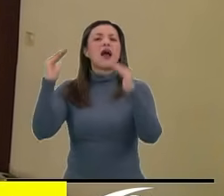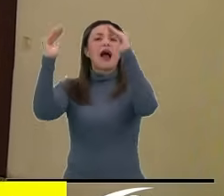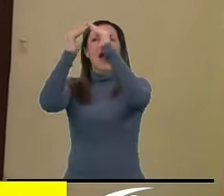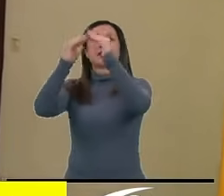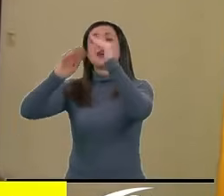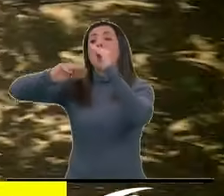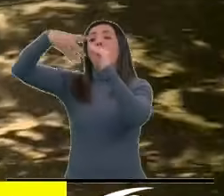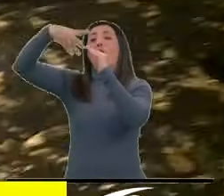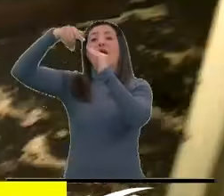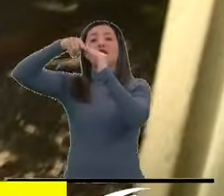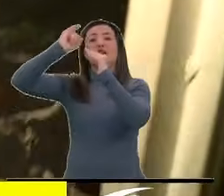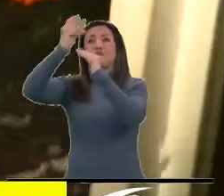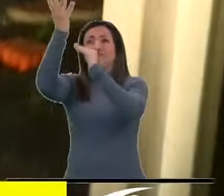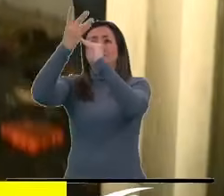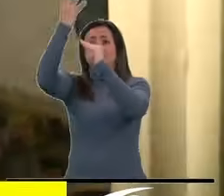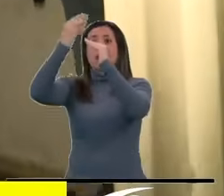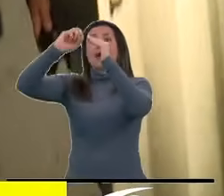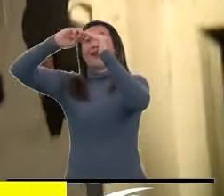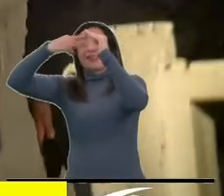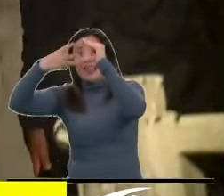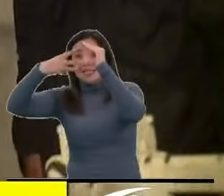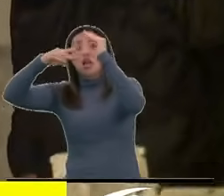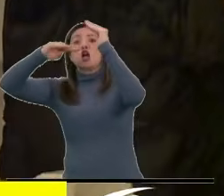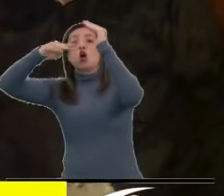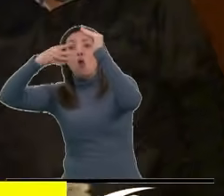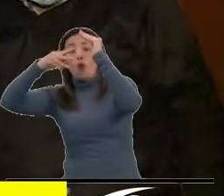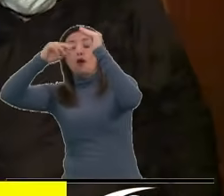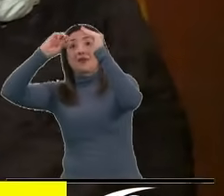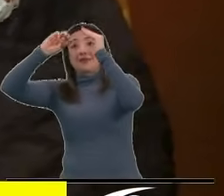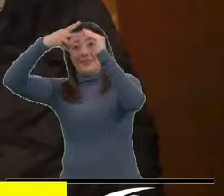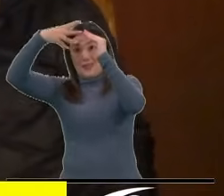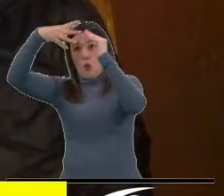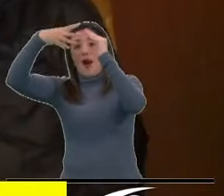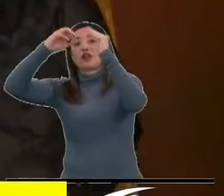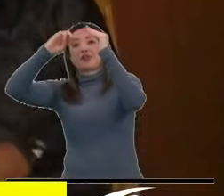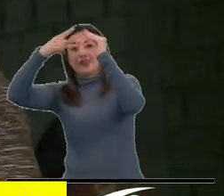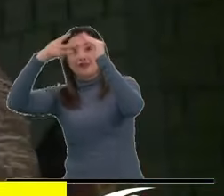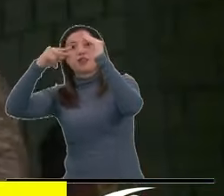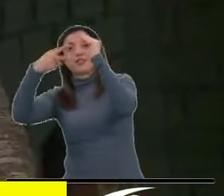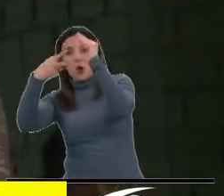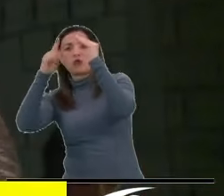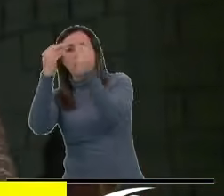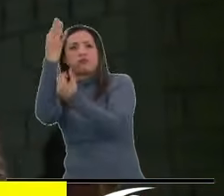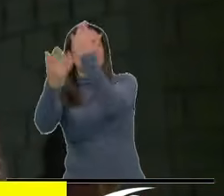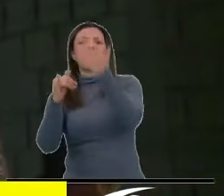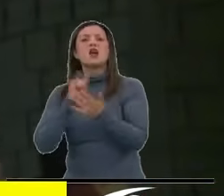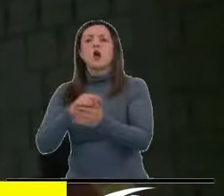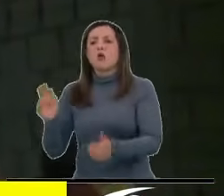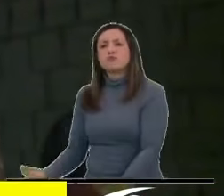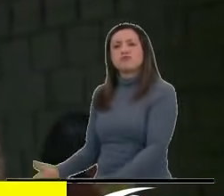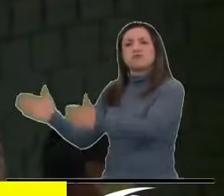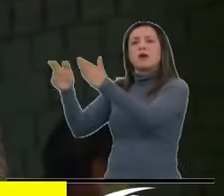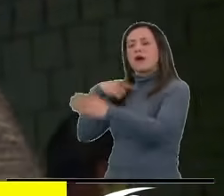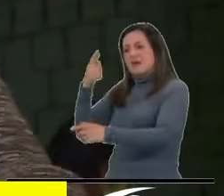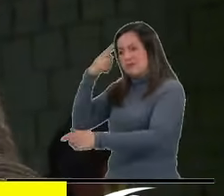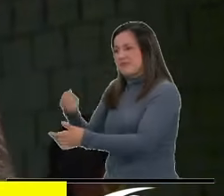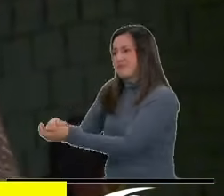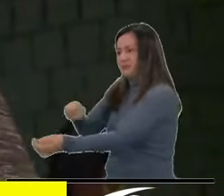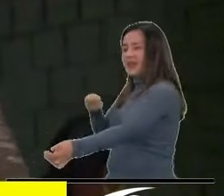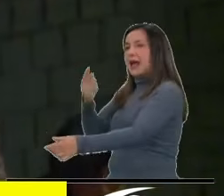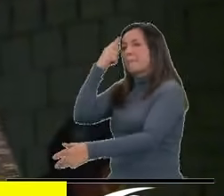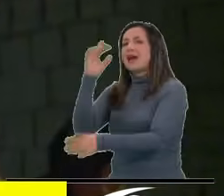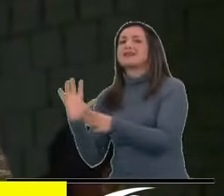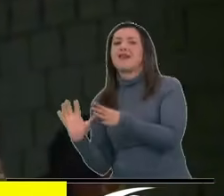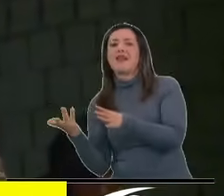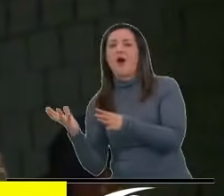y parte del tercero y del segundo. Desconectamos una lavadora que ellos tenían porque pensamos que era la lavadora